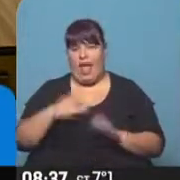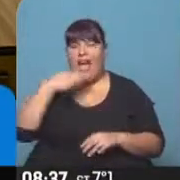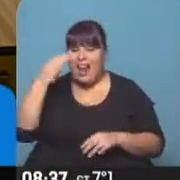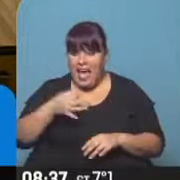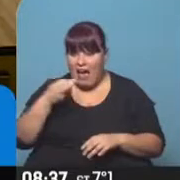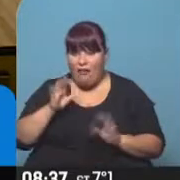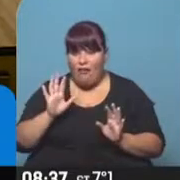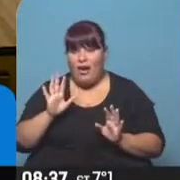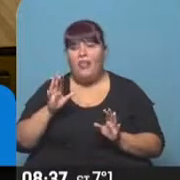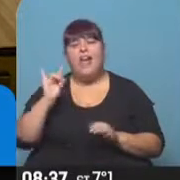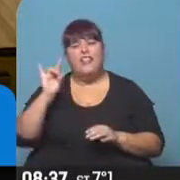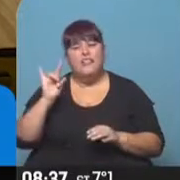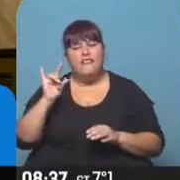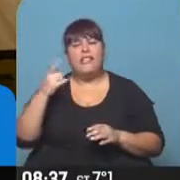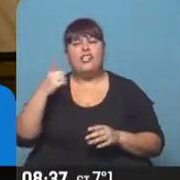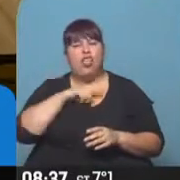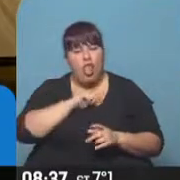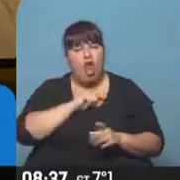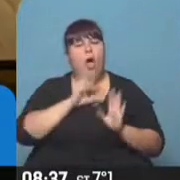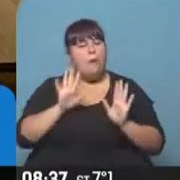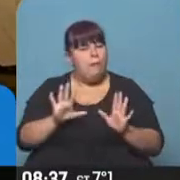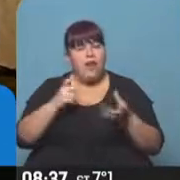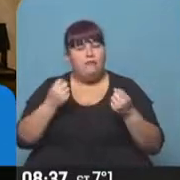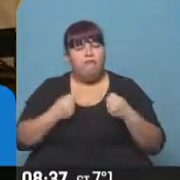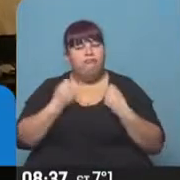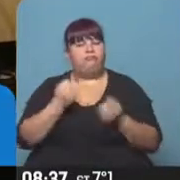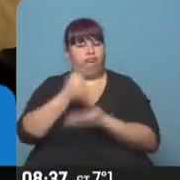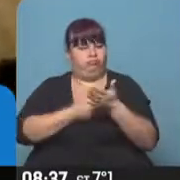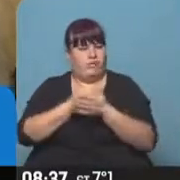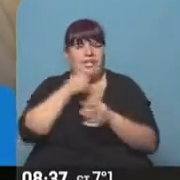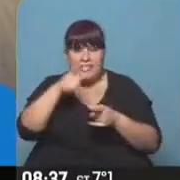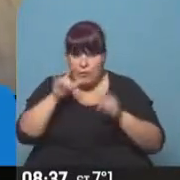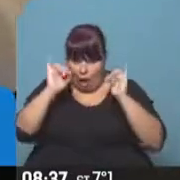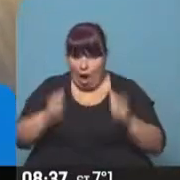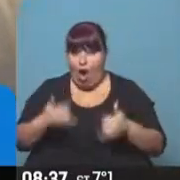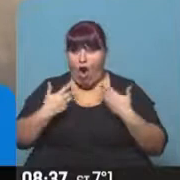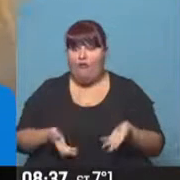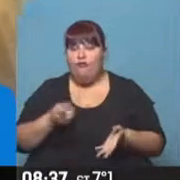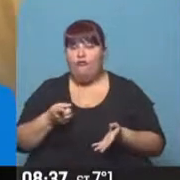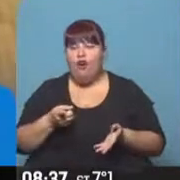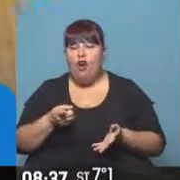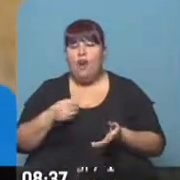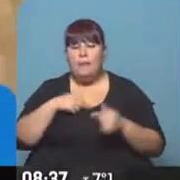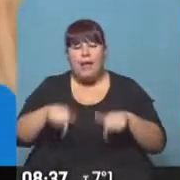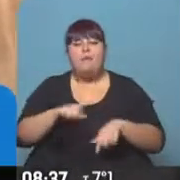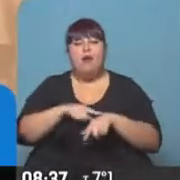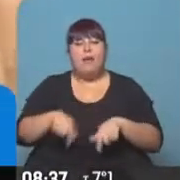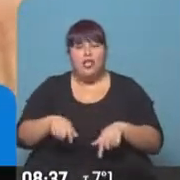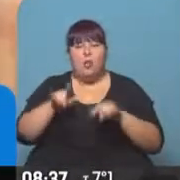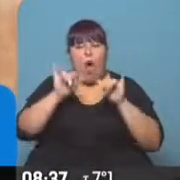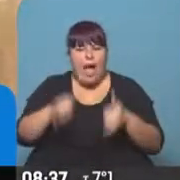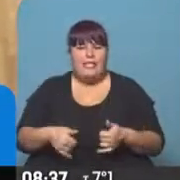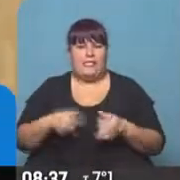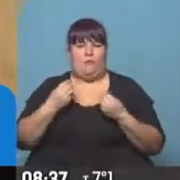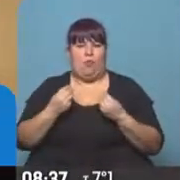verdad es dura, golpea, pero es la que te desafía. Y cuando vos aceptás dónde estás parado, cuando vos